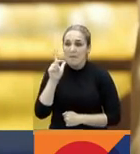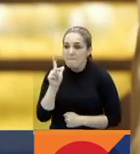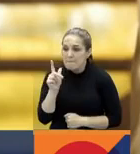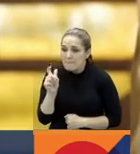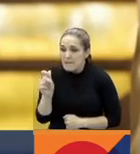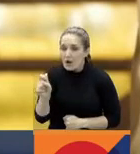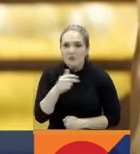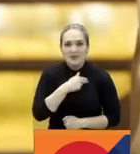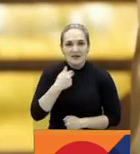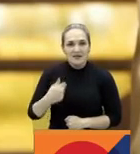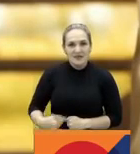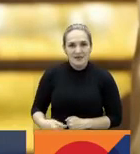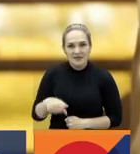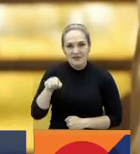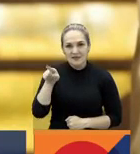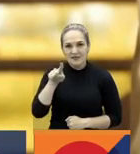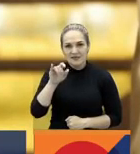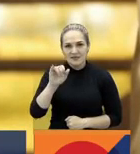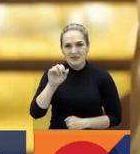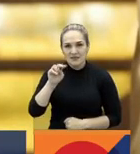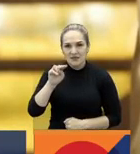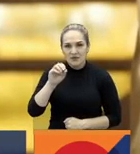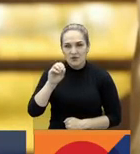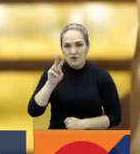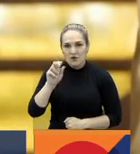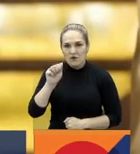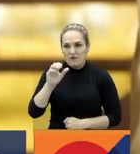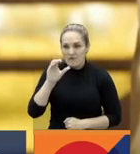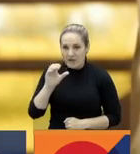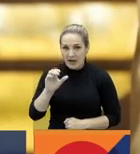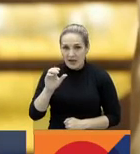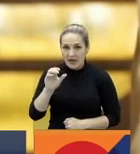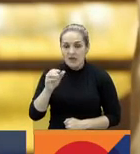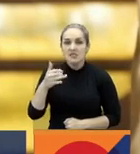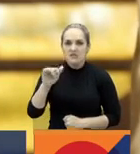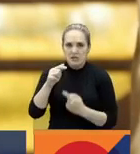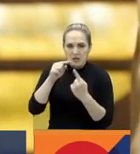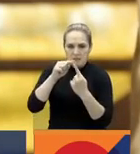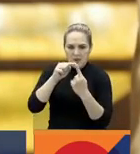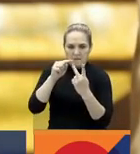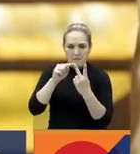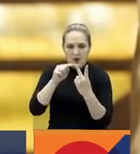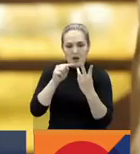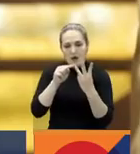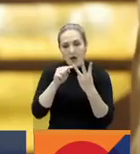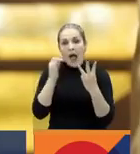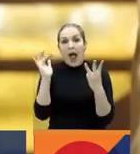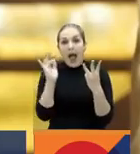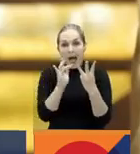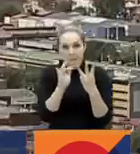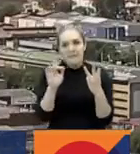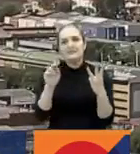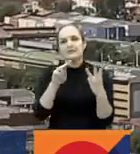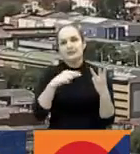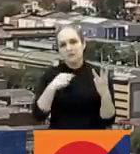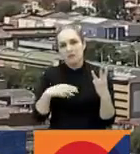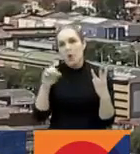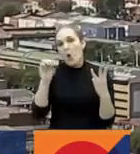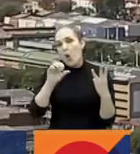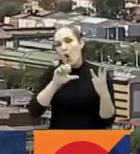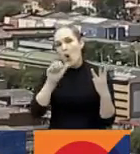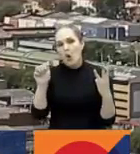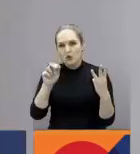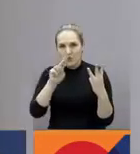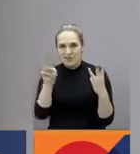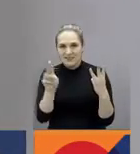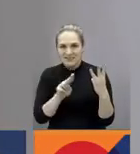Sinovac. A estas personas se les colocará Sinovac o, en este caso, AstraZeneca, que es la que tenemos disponible. Medellín recibió más